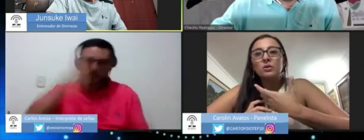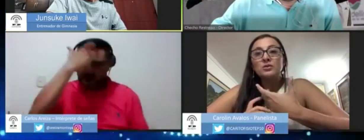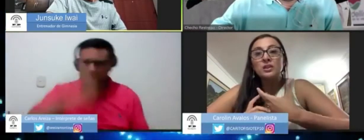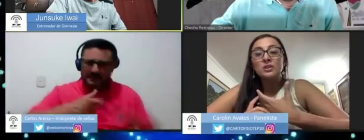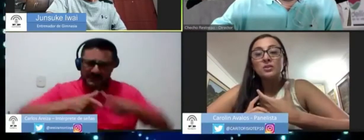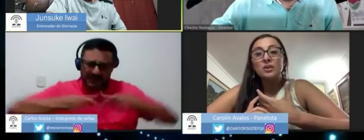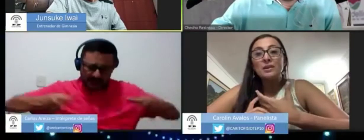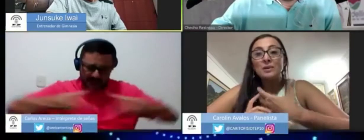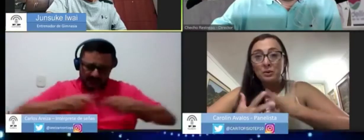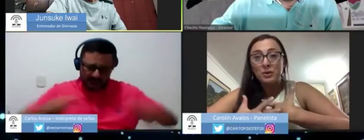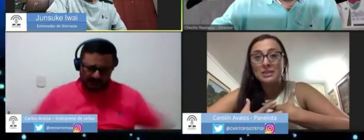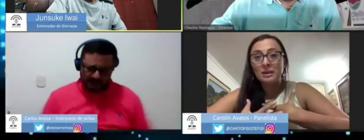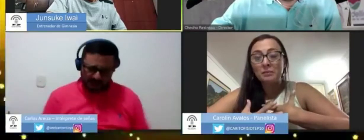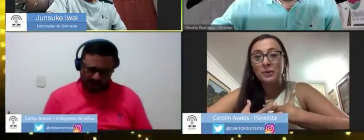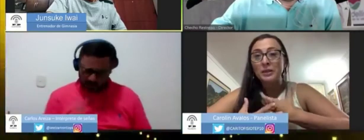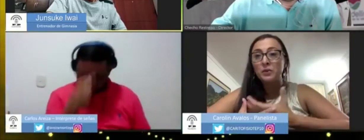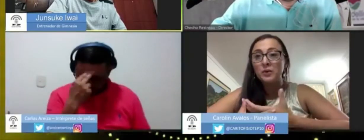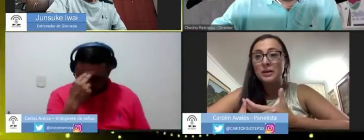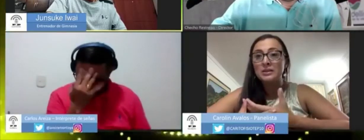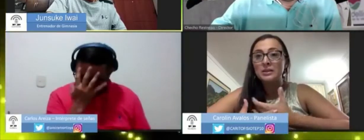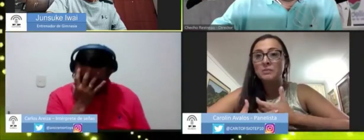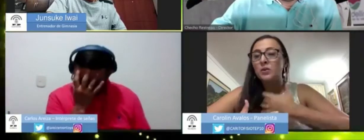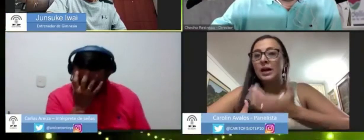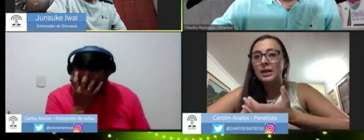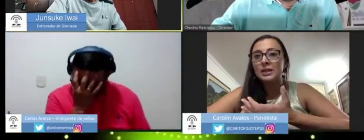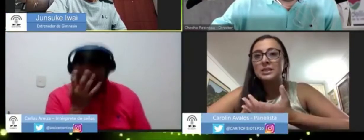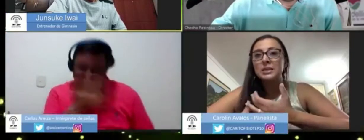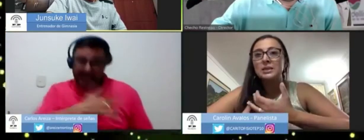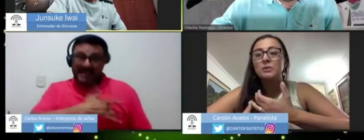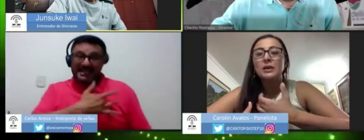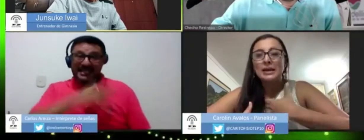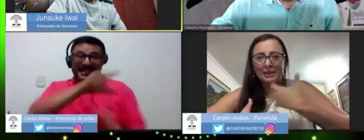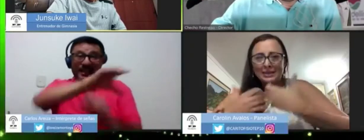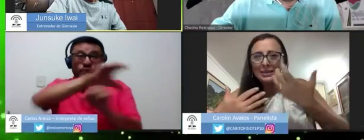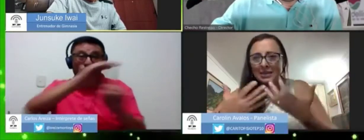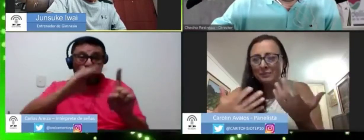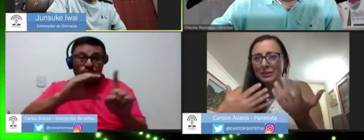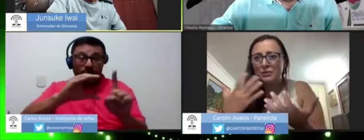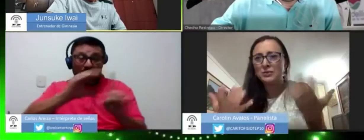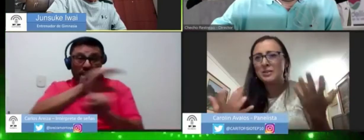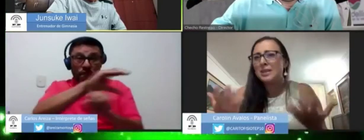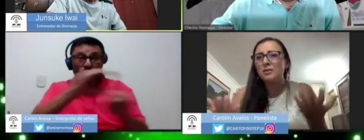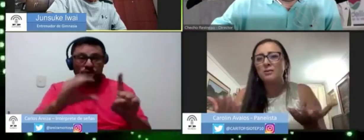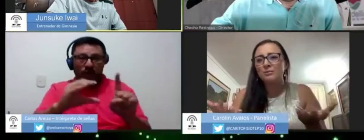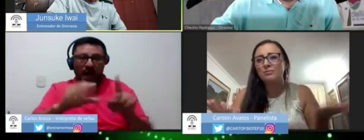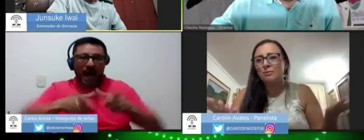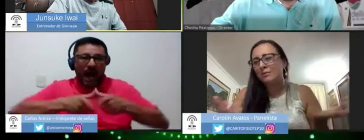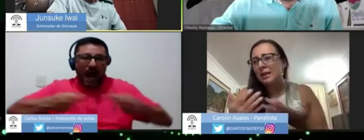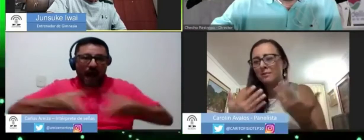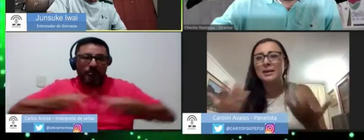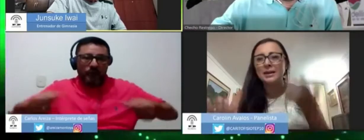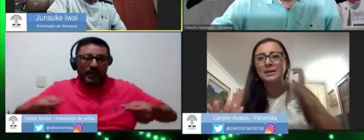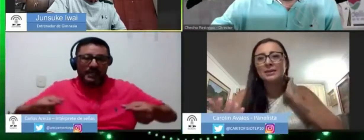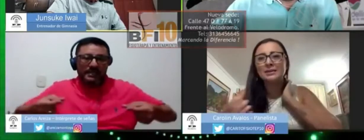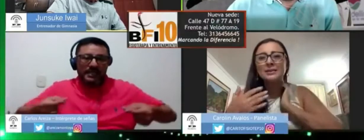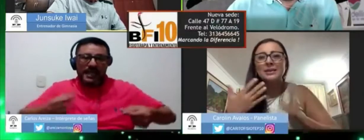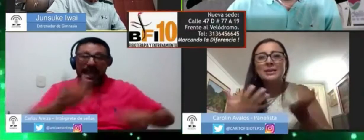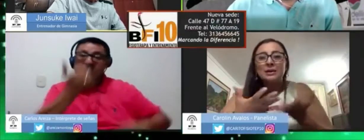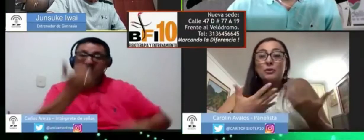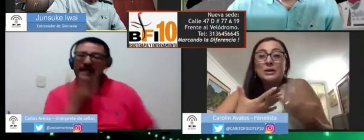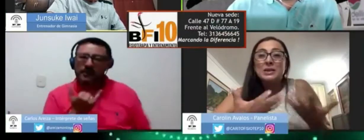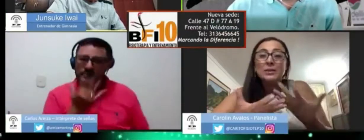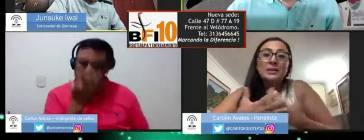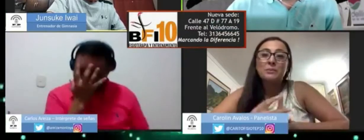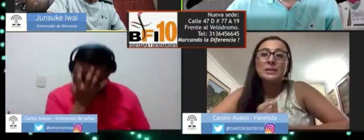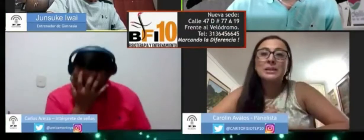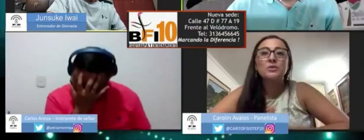o signo de vergüenza por equivocarse, por caerse. ¿Es así? Pues lo estoy diciendo de la manera, o así